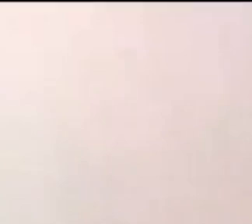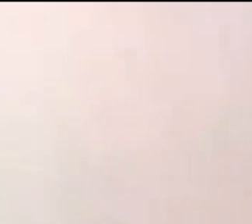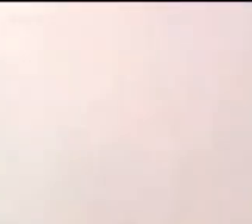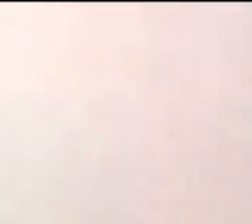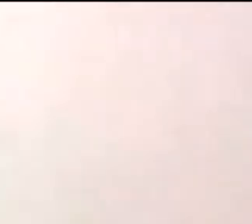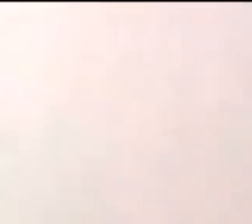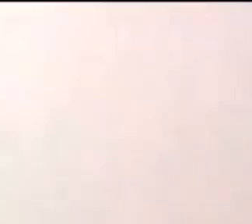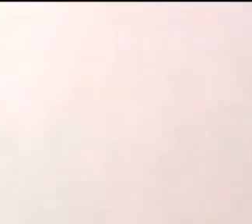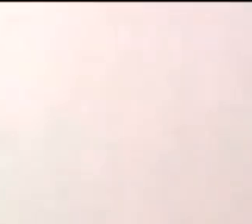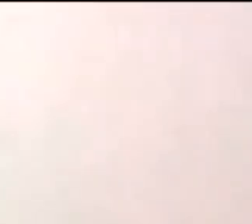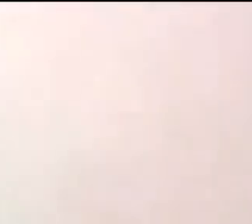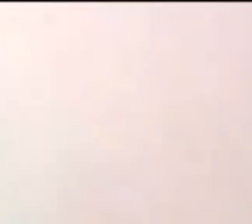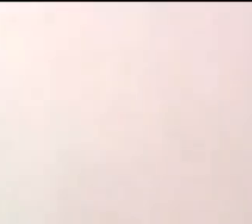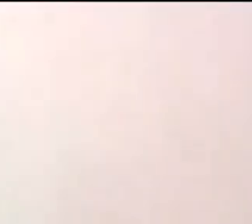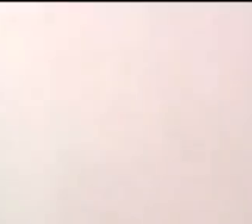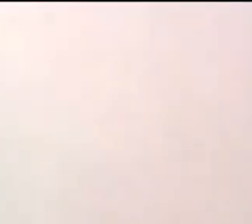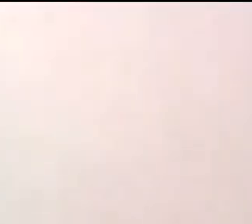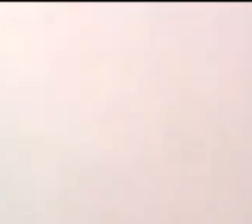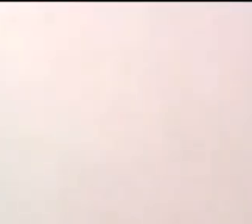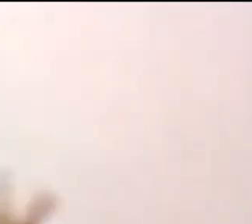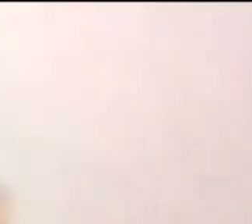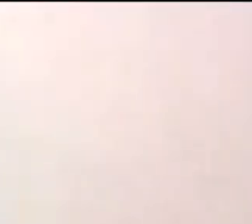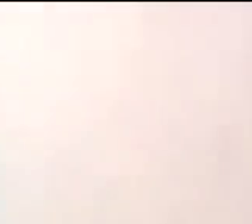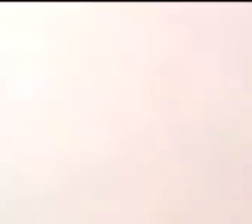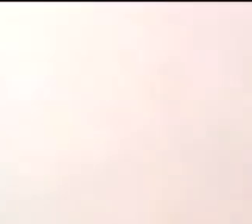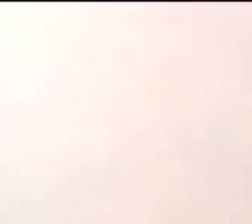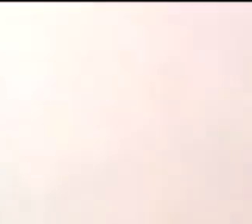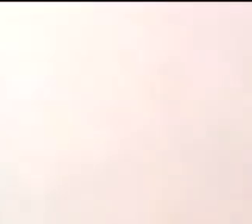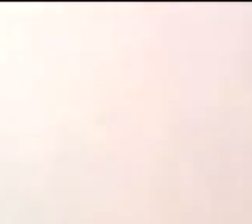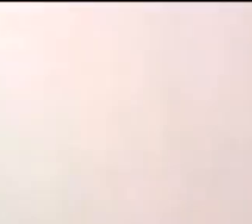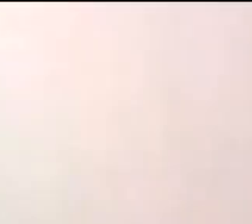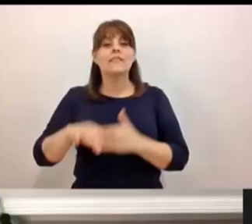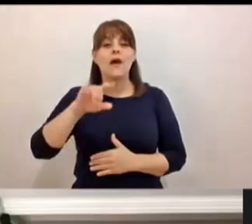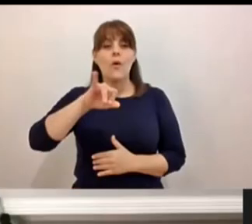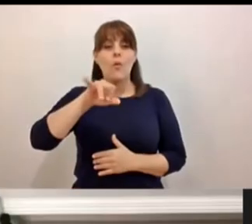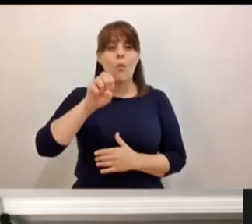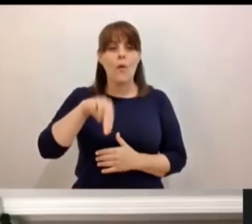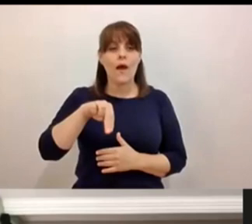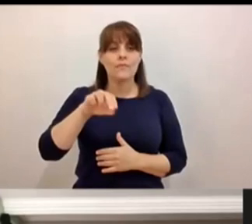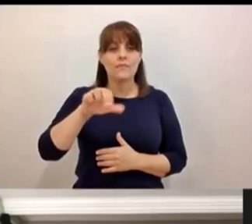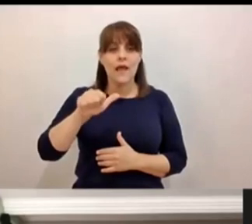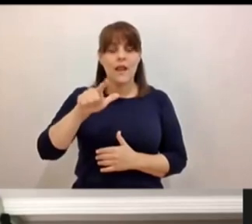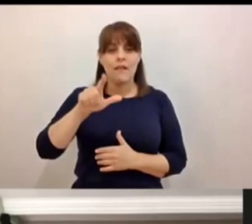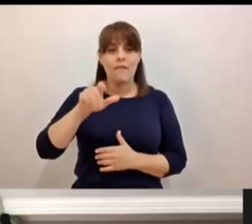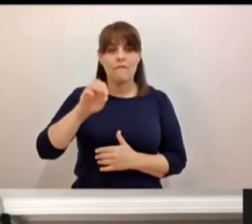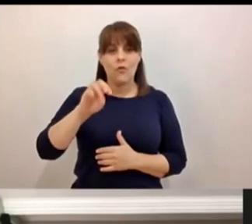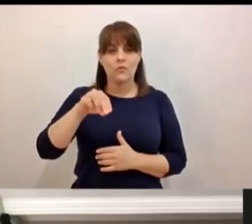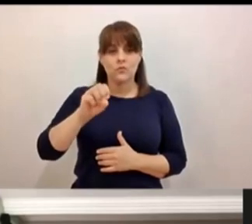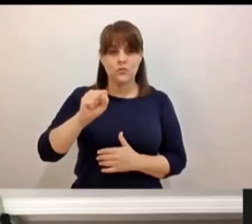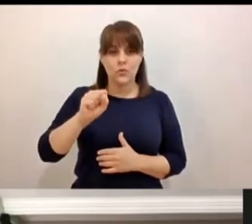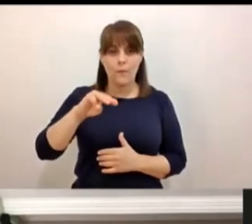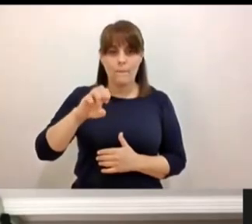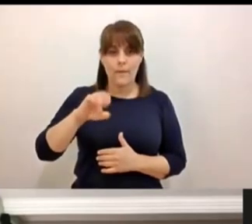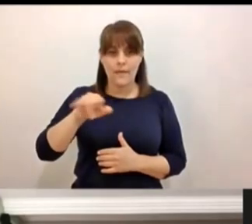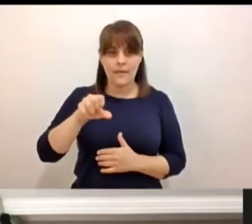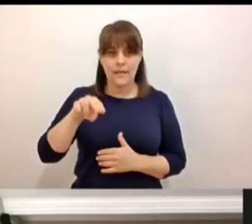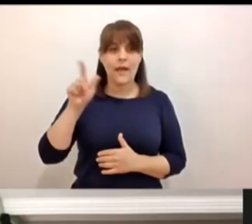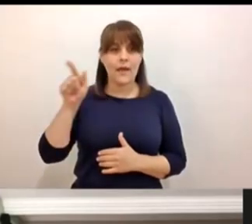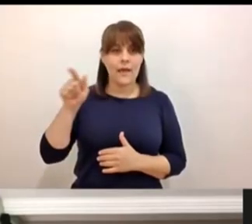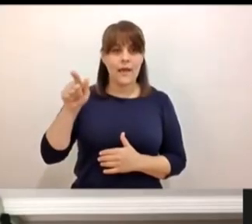con, ya quiero decir, Juan Alfonso Mejía. Entonces, cada uno de ustedes nos va a compartir su